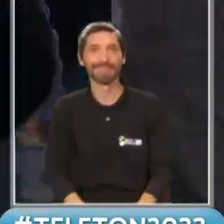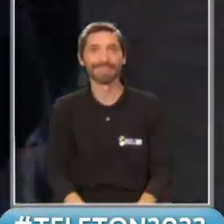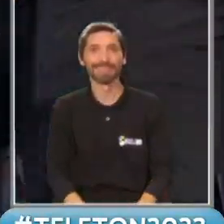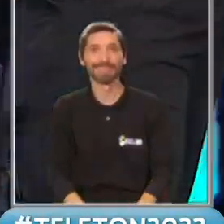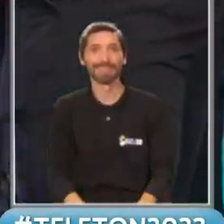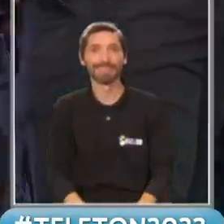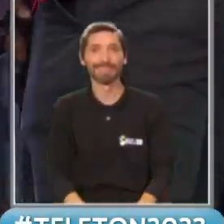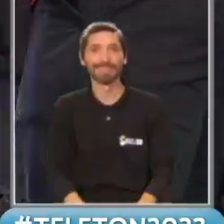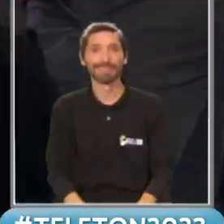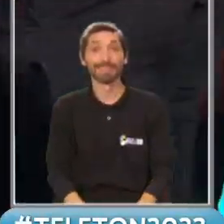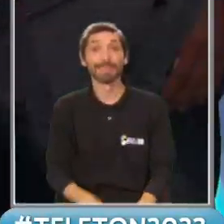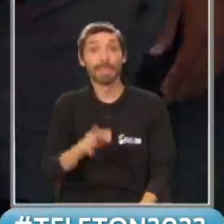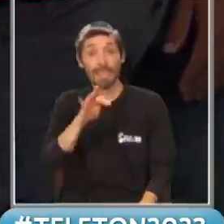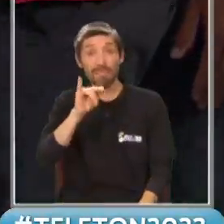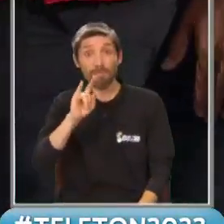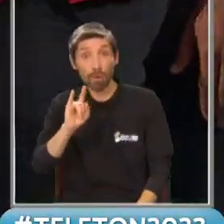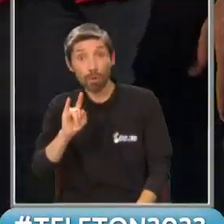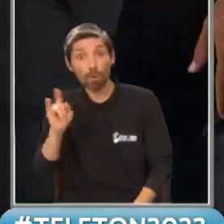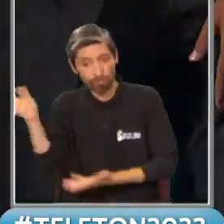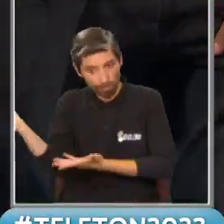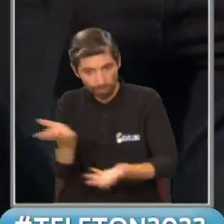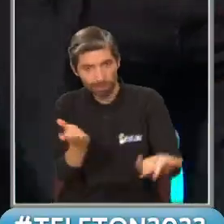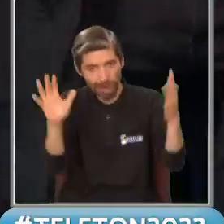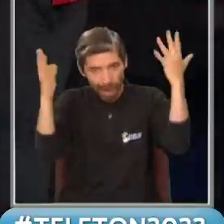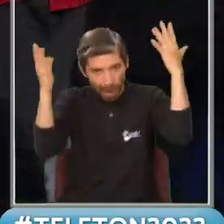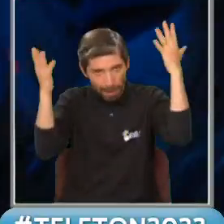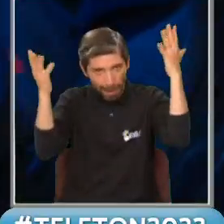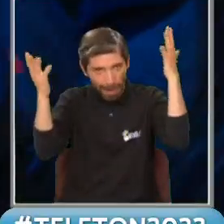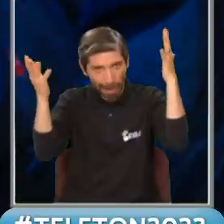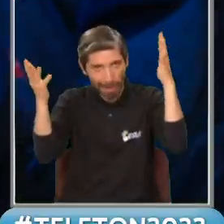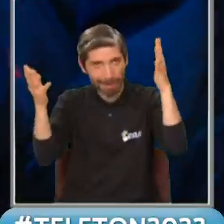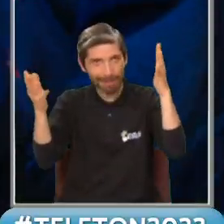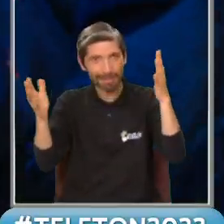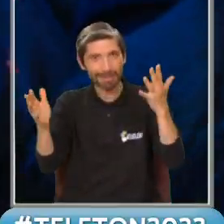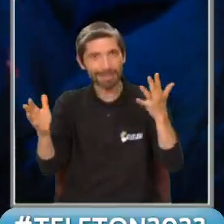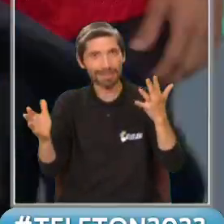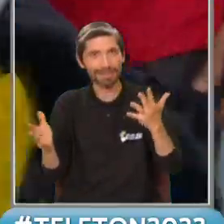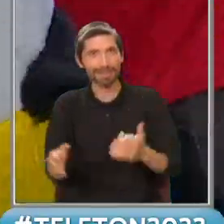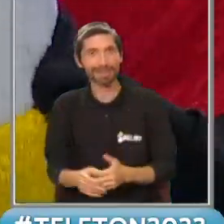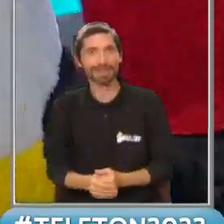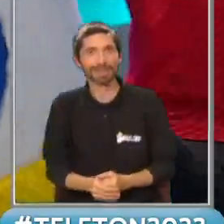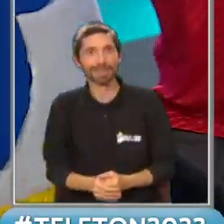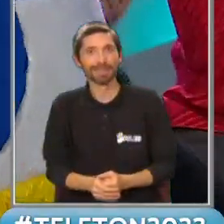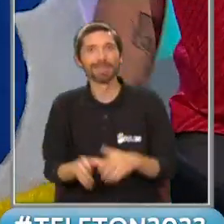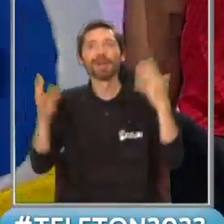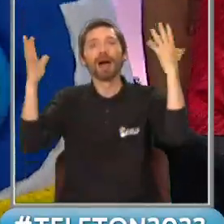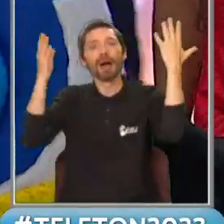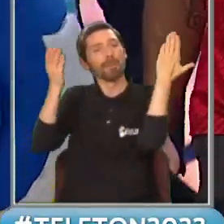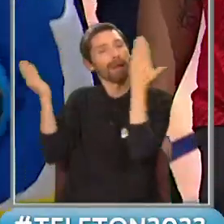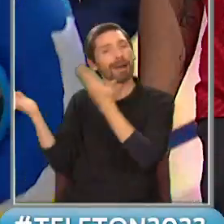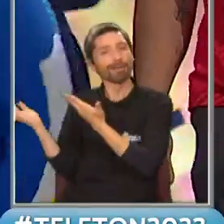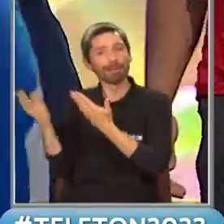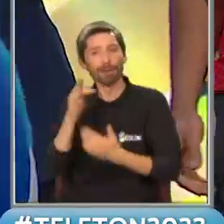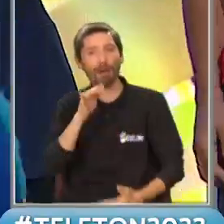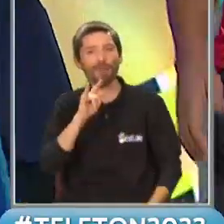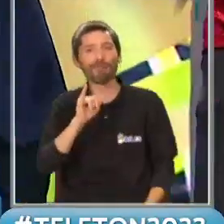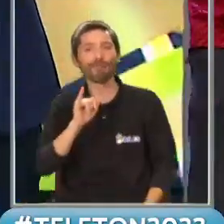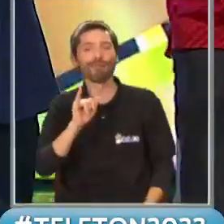deportistas pasa aquí para que lo aplaudamos venga para acá F vene vene vene vene un aplauso para